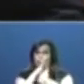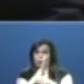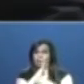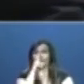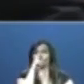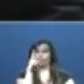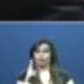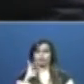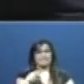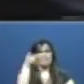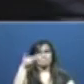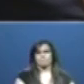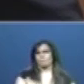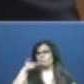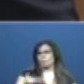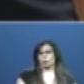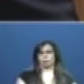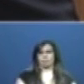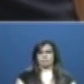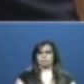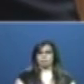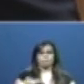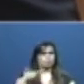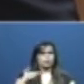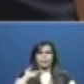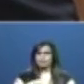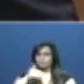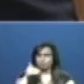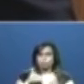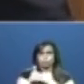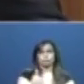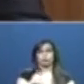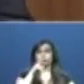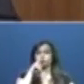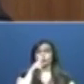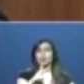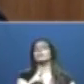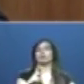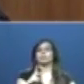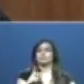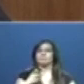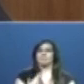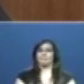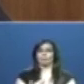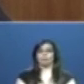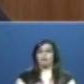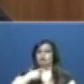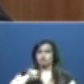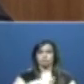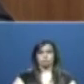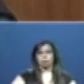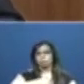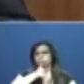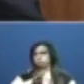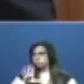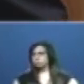van a ser importantísimos trascendentales do años para demostrar que aquí nadie se resigna a la